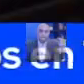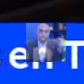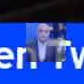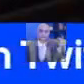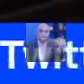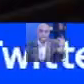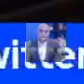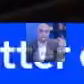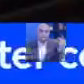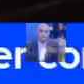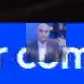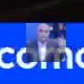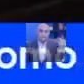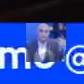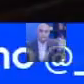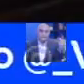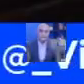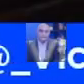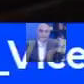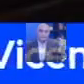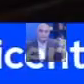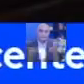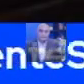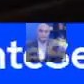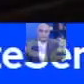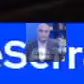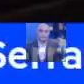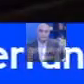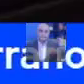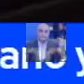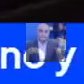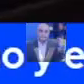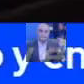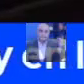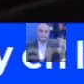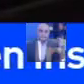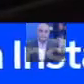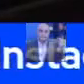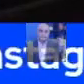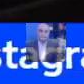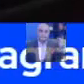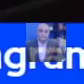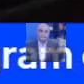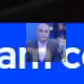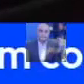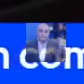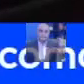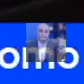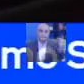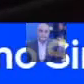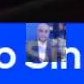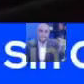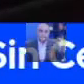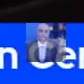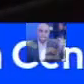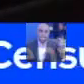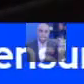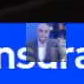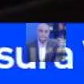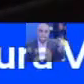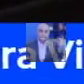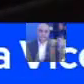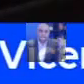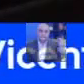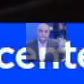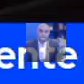que se va hasta el extremo y reconoce a Guaidó como presidente legítimo de Venezuela. Ahora, el problema